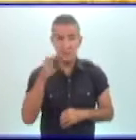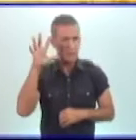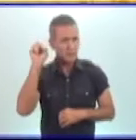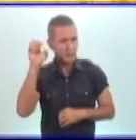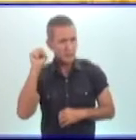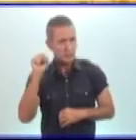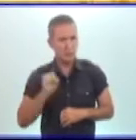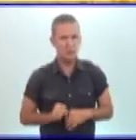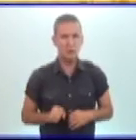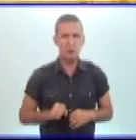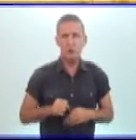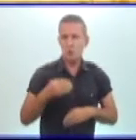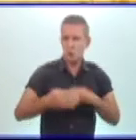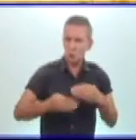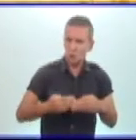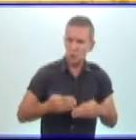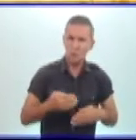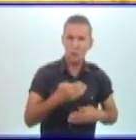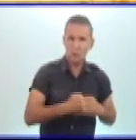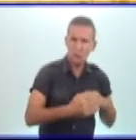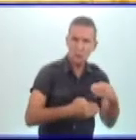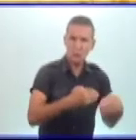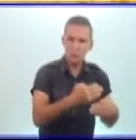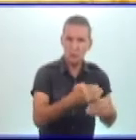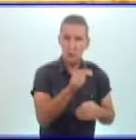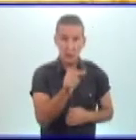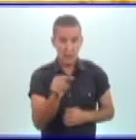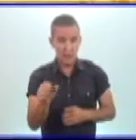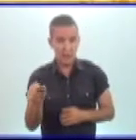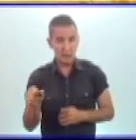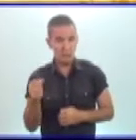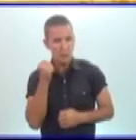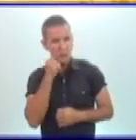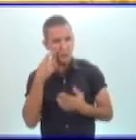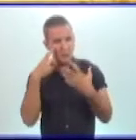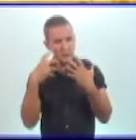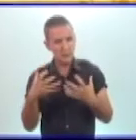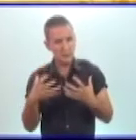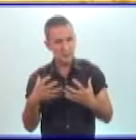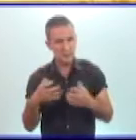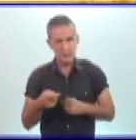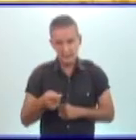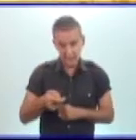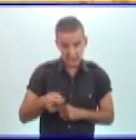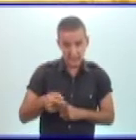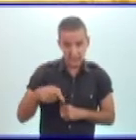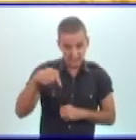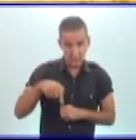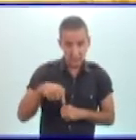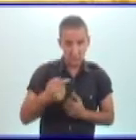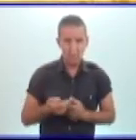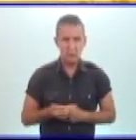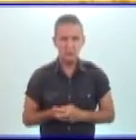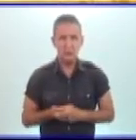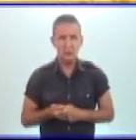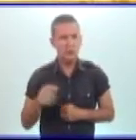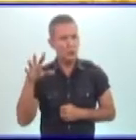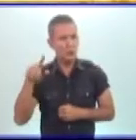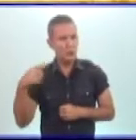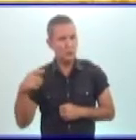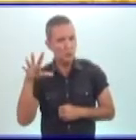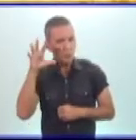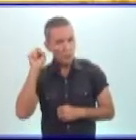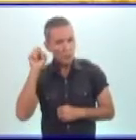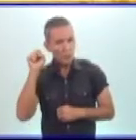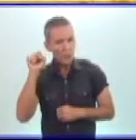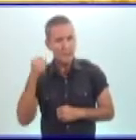los hechos, procesos y personalidades históricas más cercanos a nuestros días, lo que te permitirá entender el mundo en que